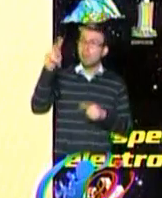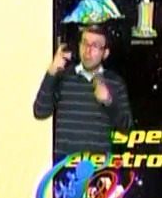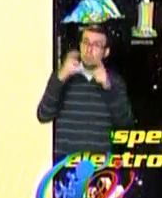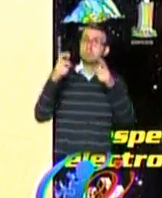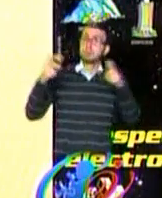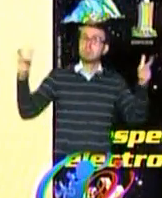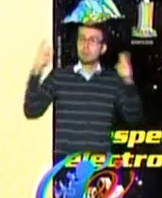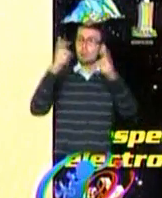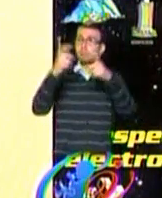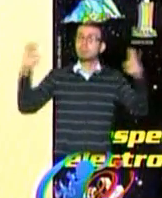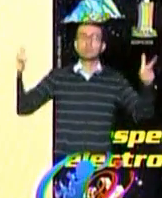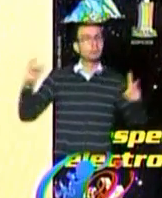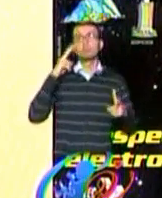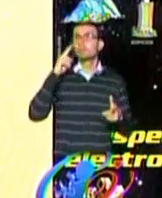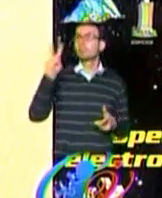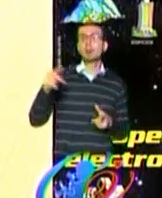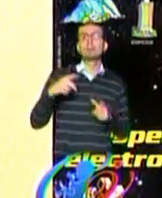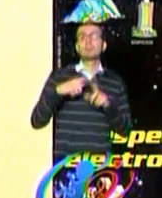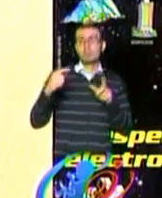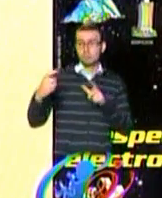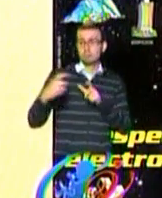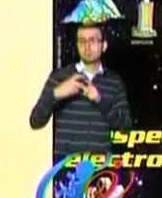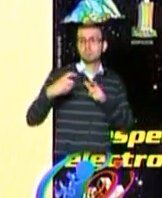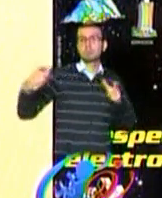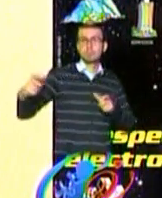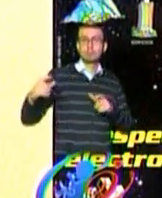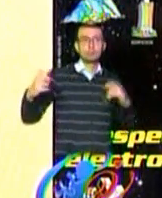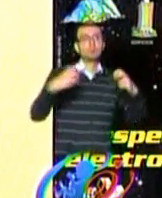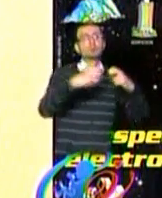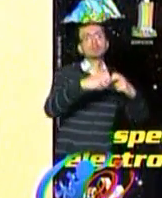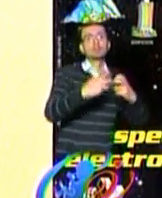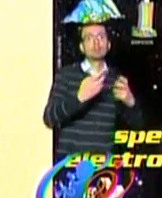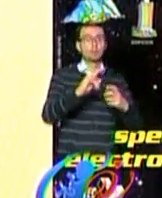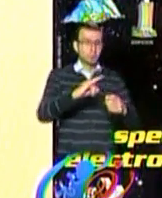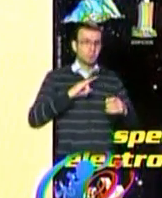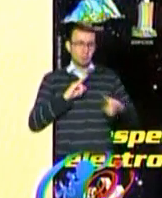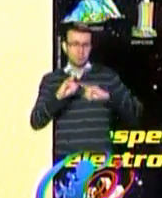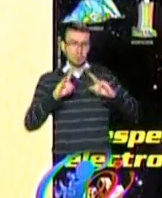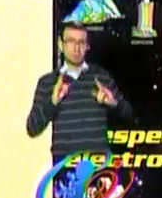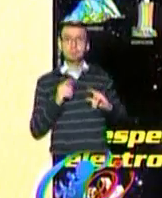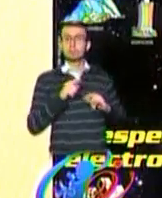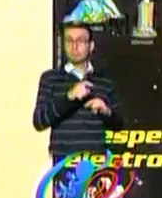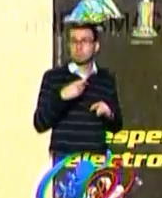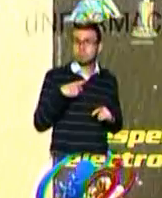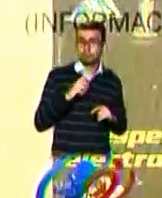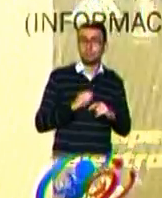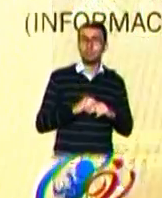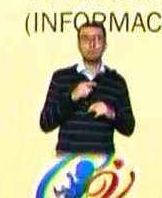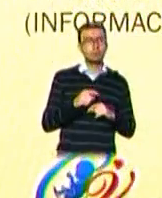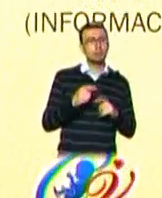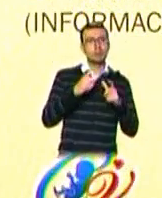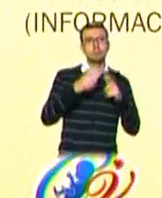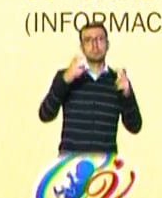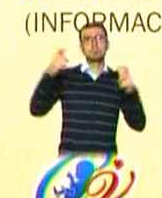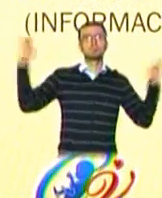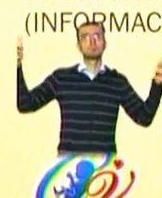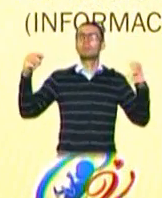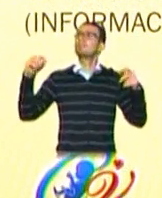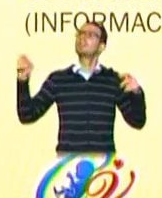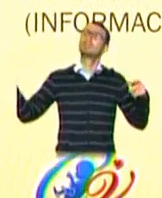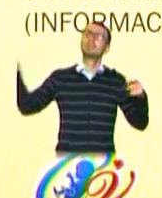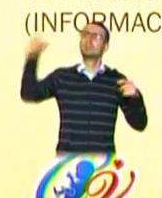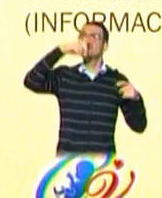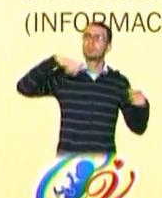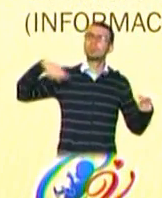tienen un efecto y su función es transmitir una energía y una información. Y las ondas se propagan por el aire o por